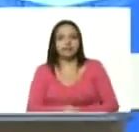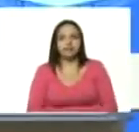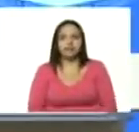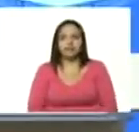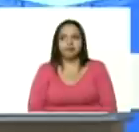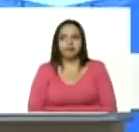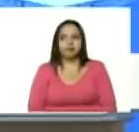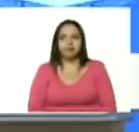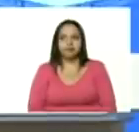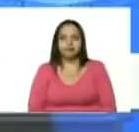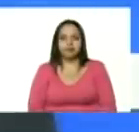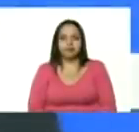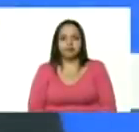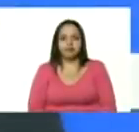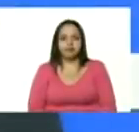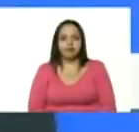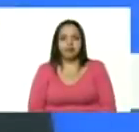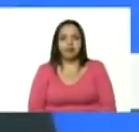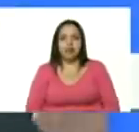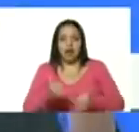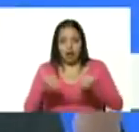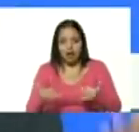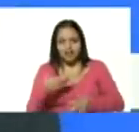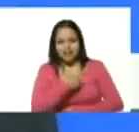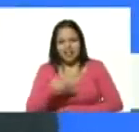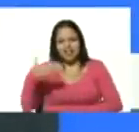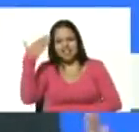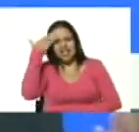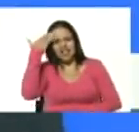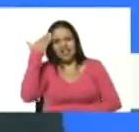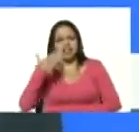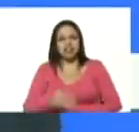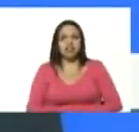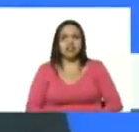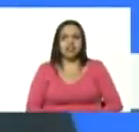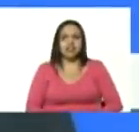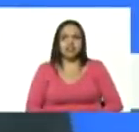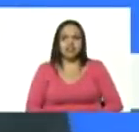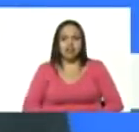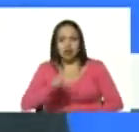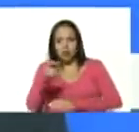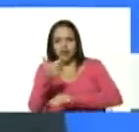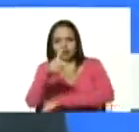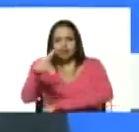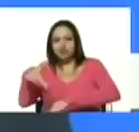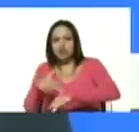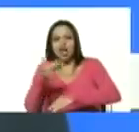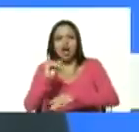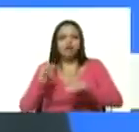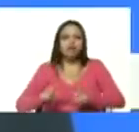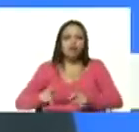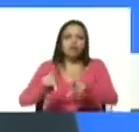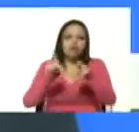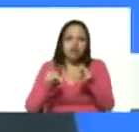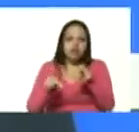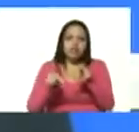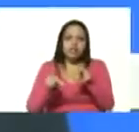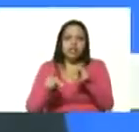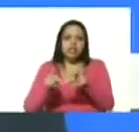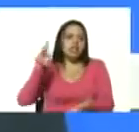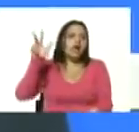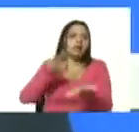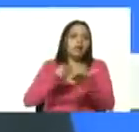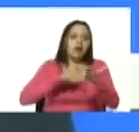Buenas tardes. ¿Cómo está? Me gustaría saber si ha evaluado la posibilidad, o desde el Gobierno Nacional se ha evaluado la posibilidad de aprobar el